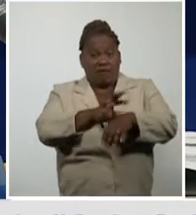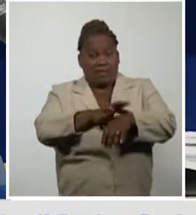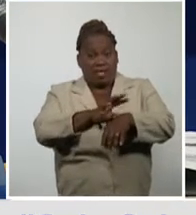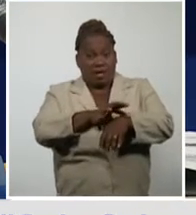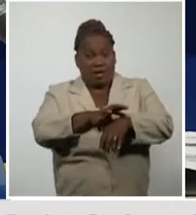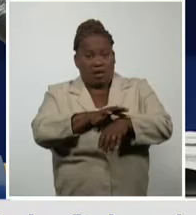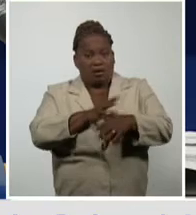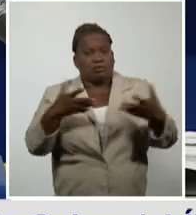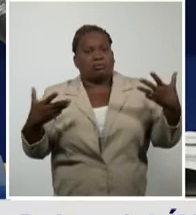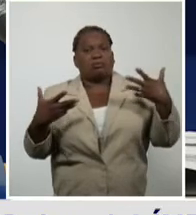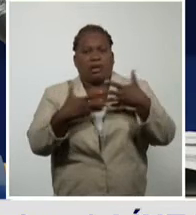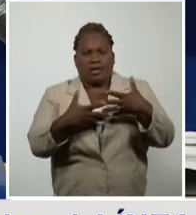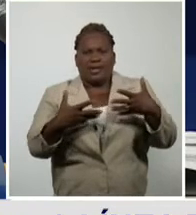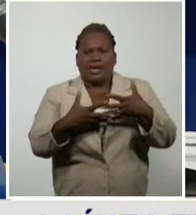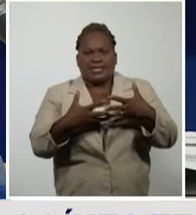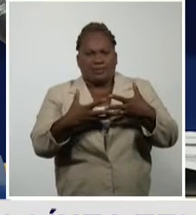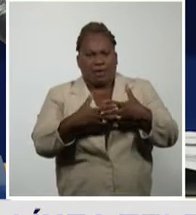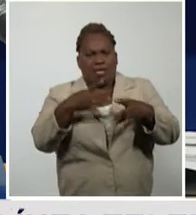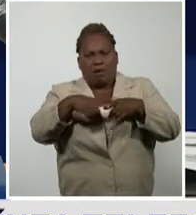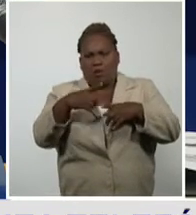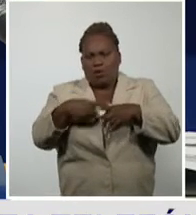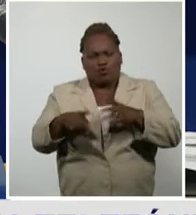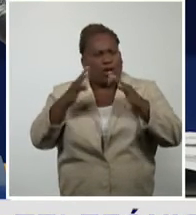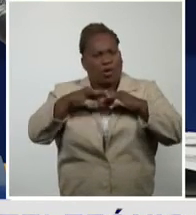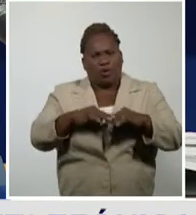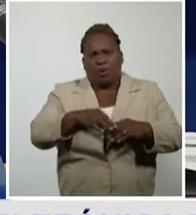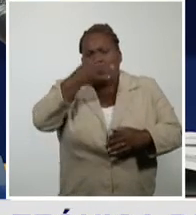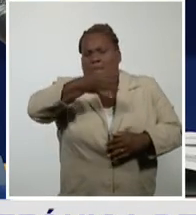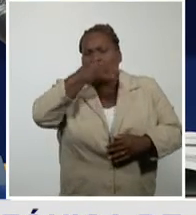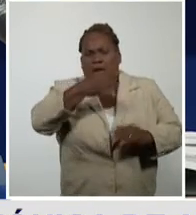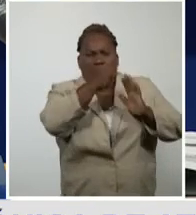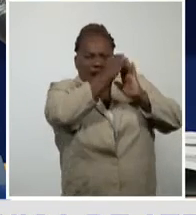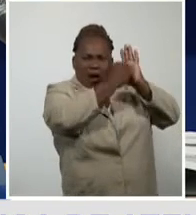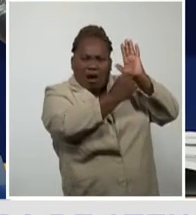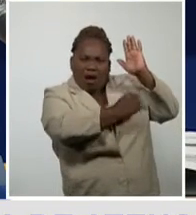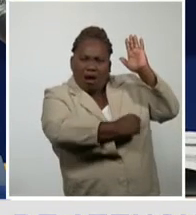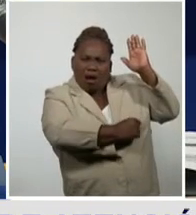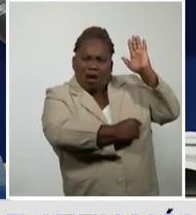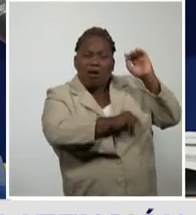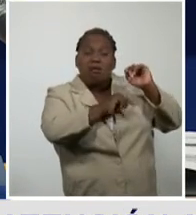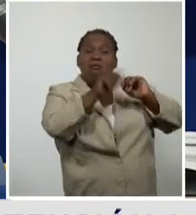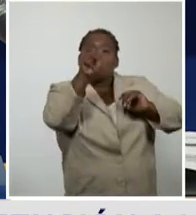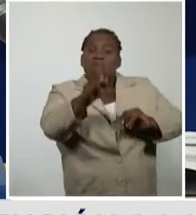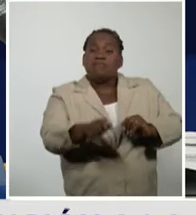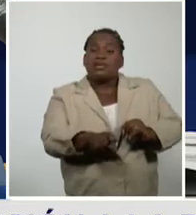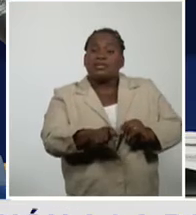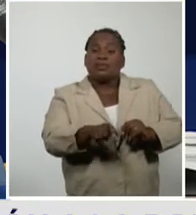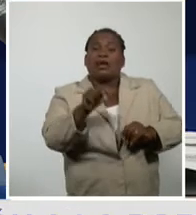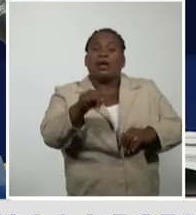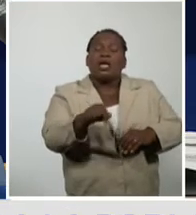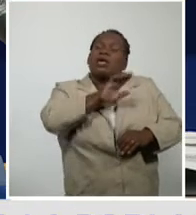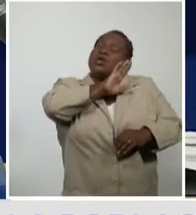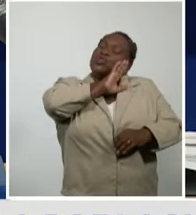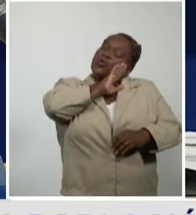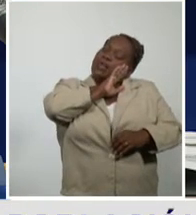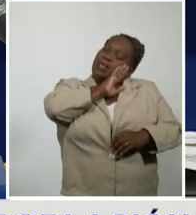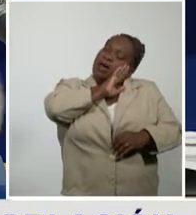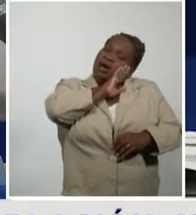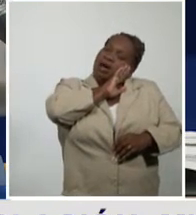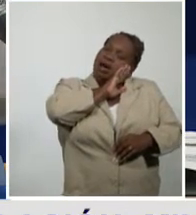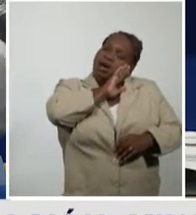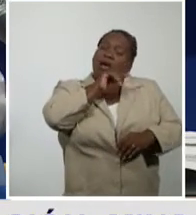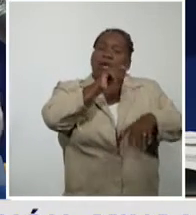relacionada con algunos aspectos que no vamos a detallar. Y son personas que estando durmiendo, de